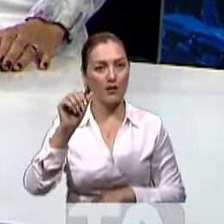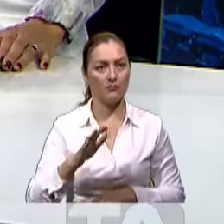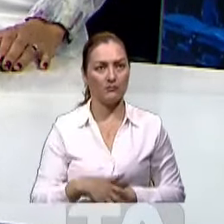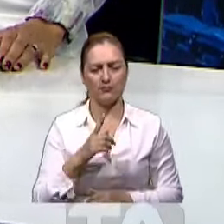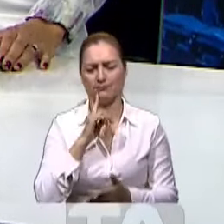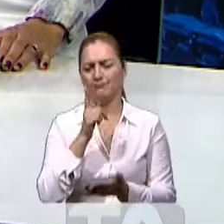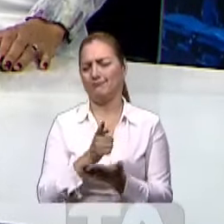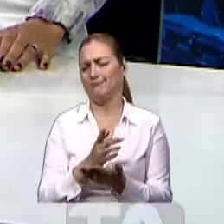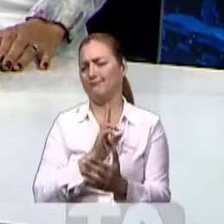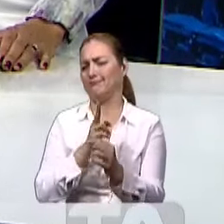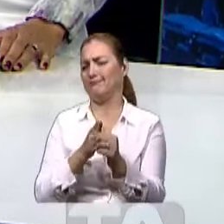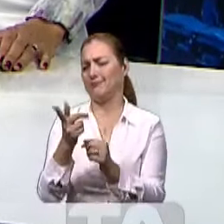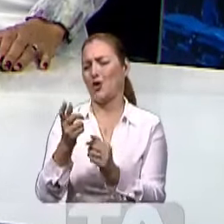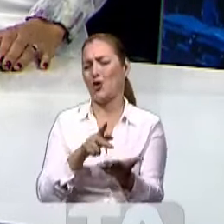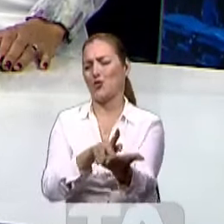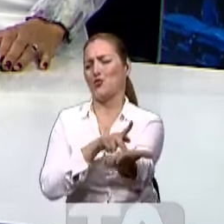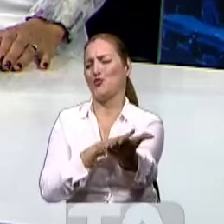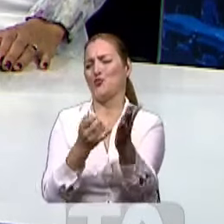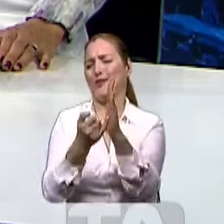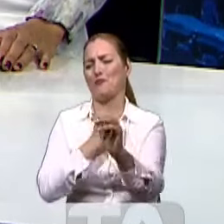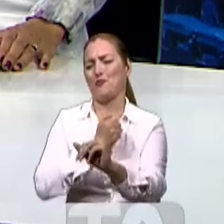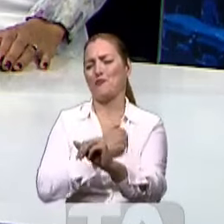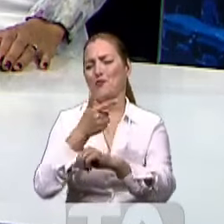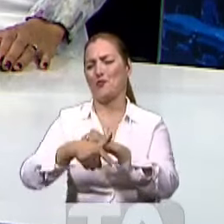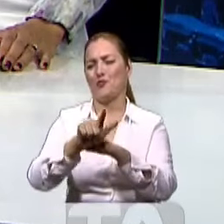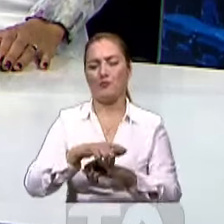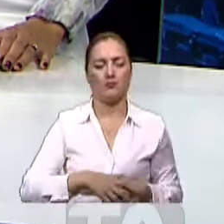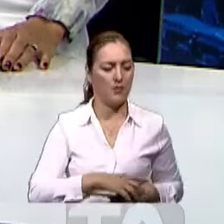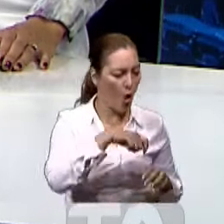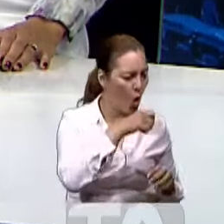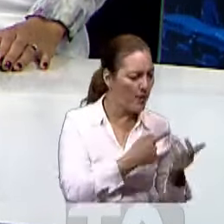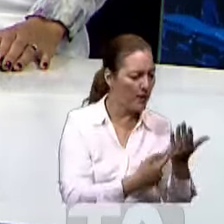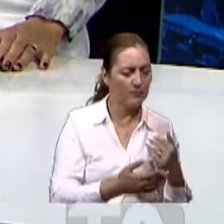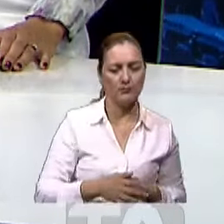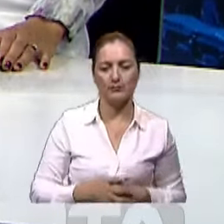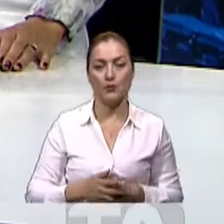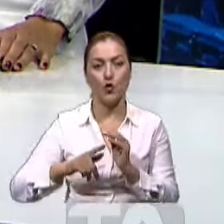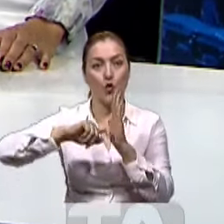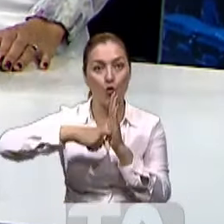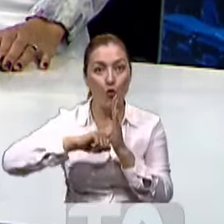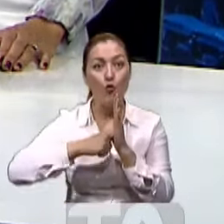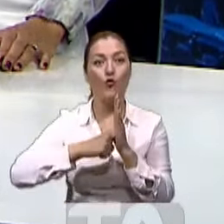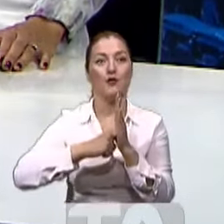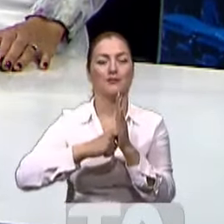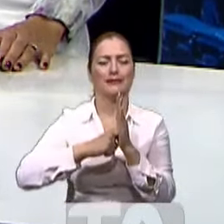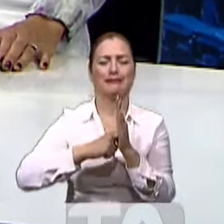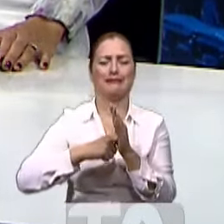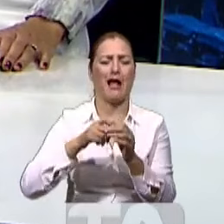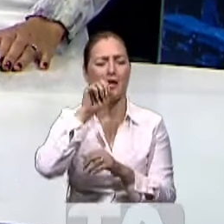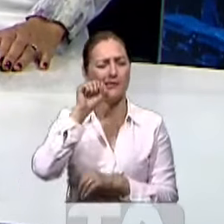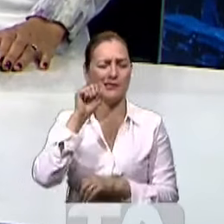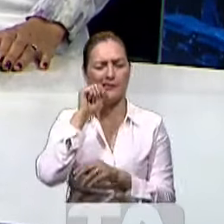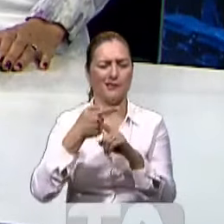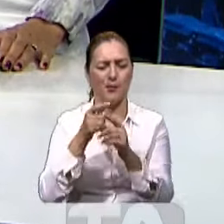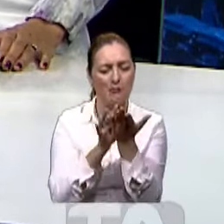parada básica, obligatoria en Loja. ¿Ah, sí? ¿Y qué se come por allá? Se come cuy, chanfaina, cecina,